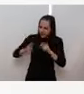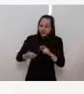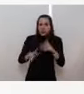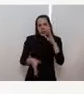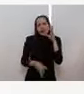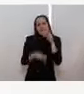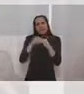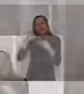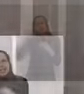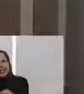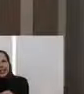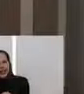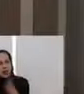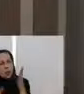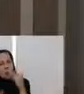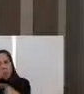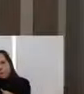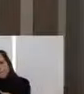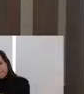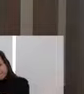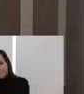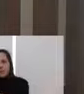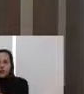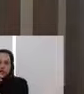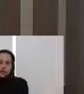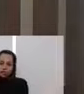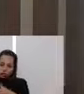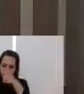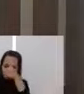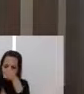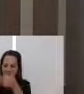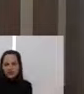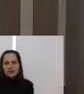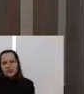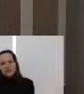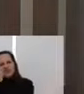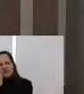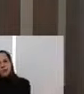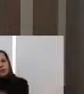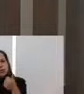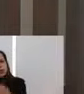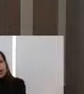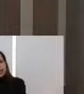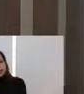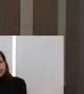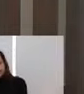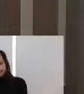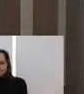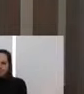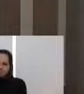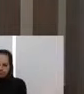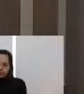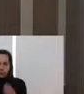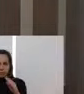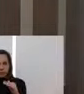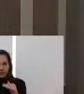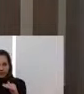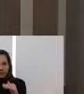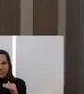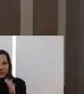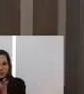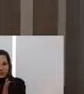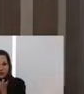retos fundamentales para esta subdirección financiera que es mantener la autosostenibilidad de la institución